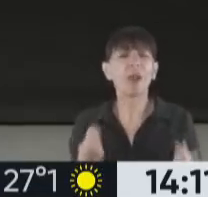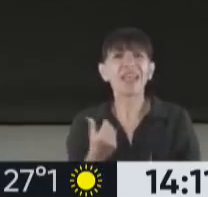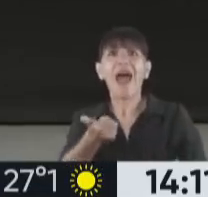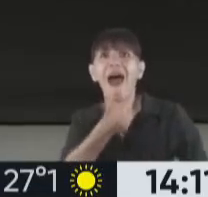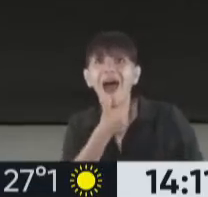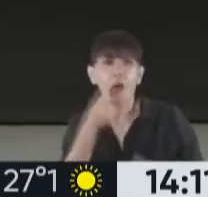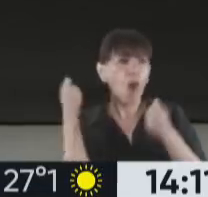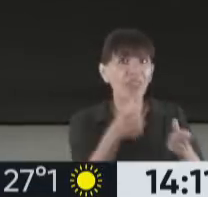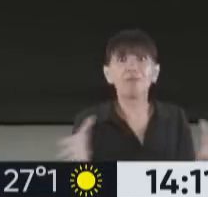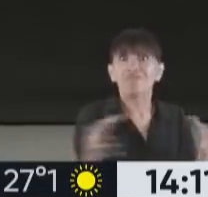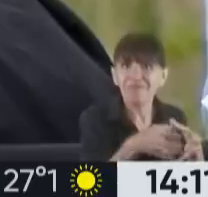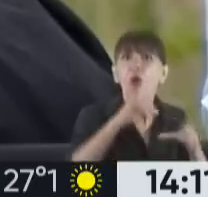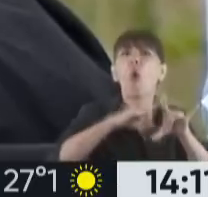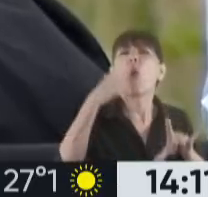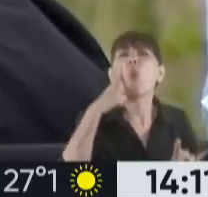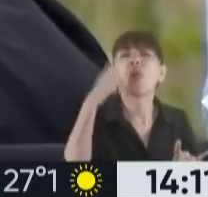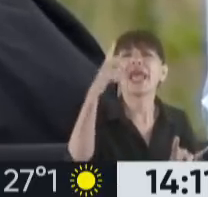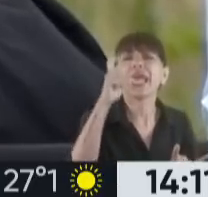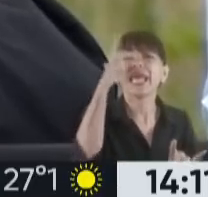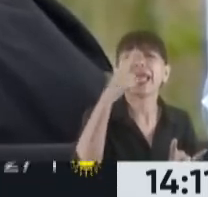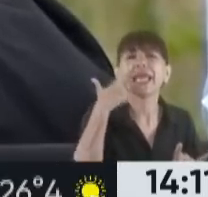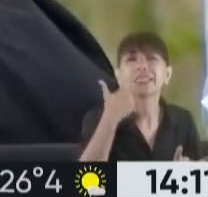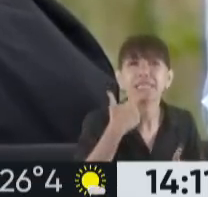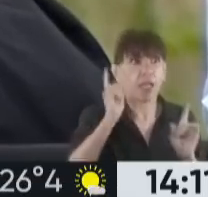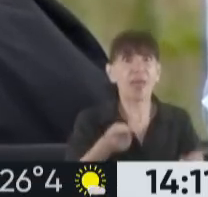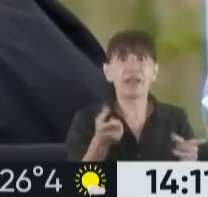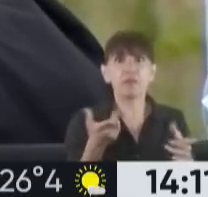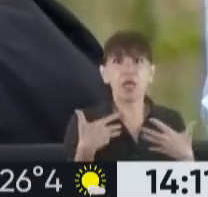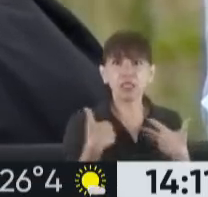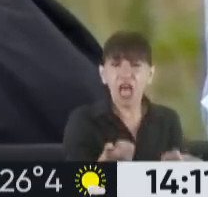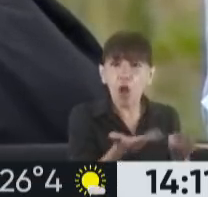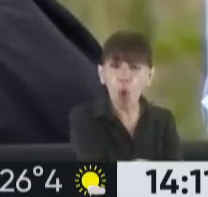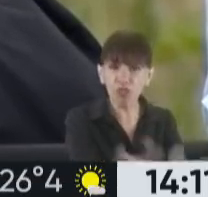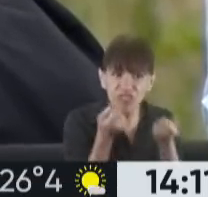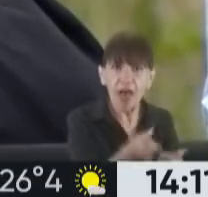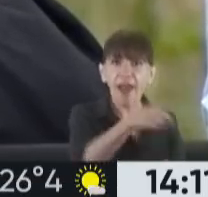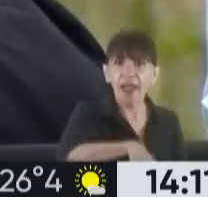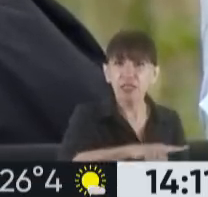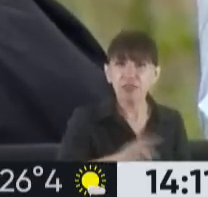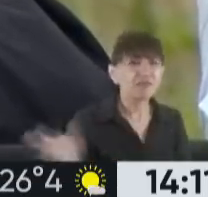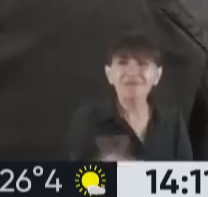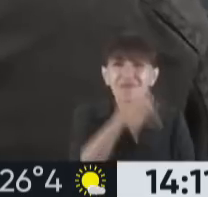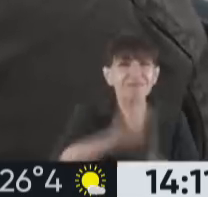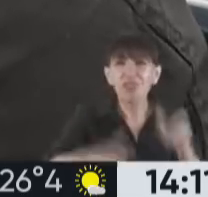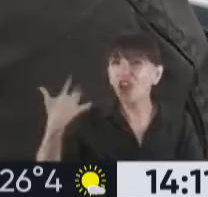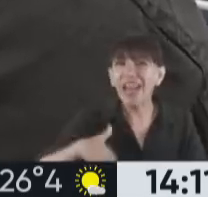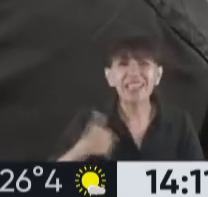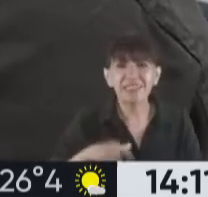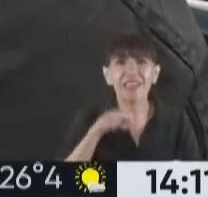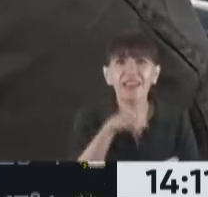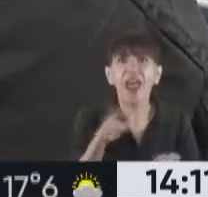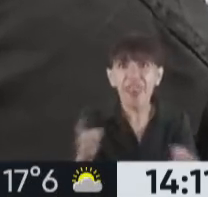comunidades huichis, para llevarle salud a las comunidades huichis, argentinos y argentinas que lo